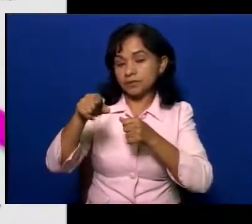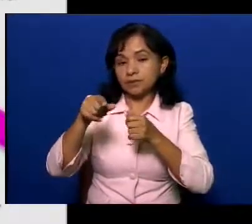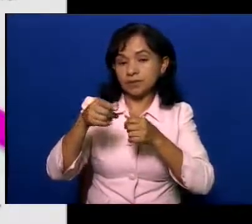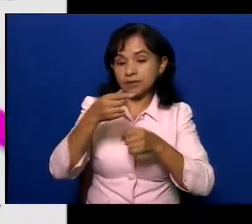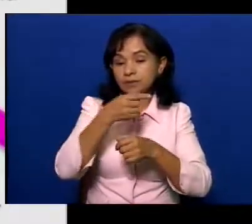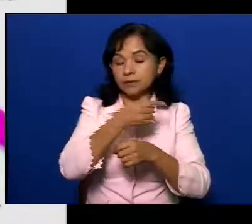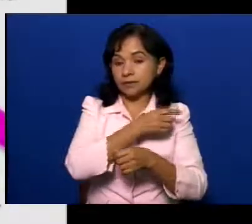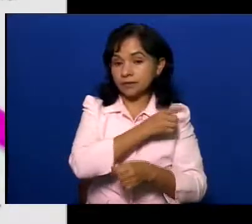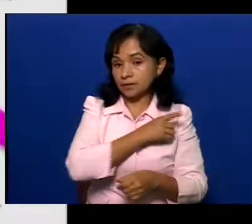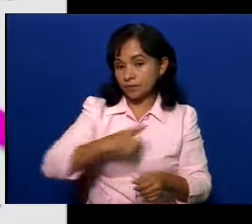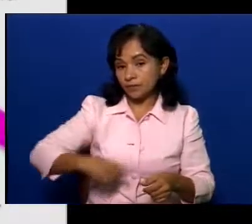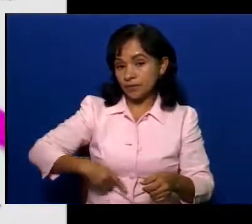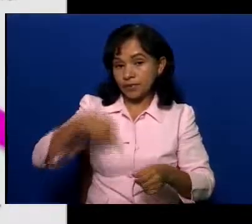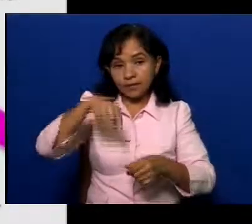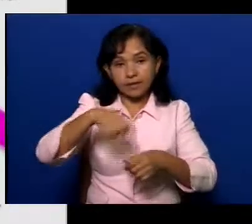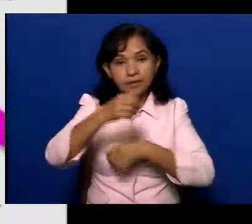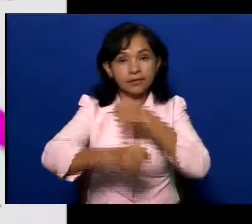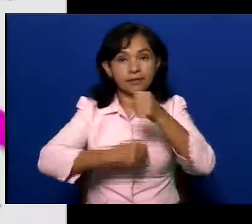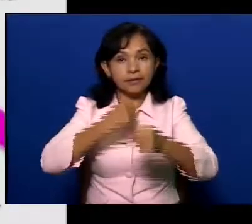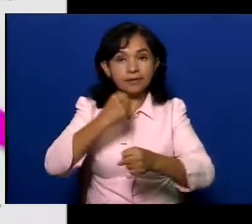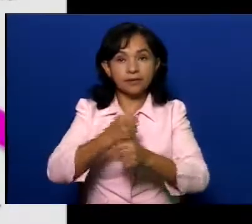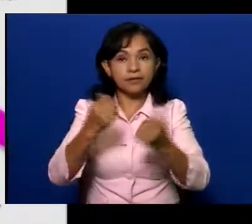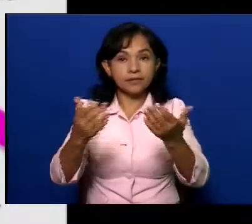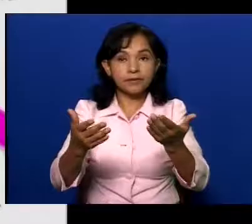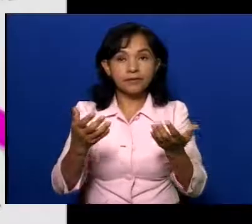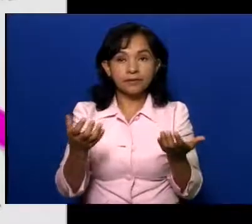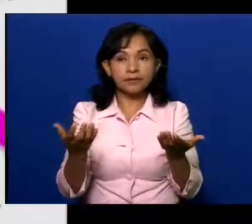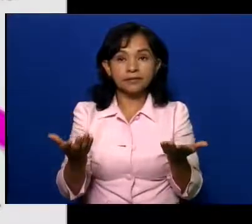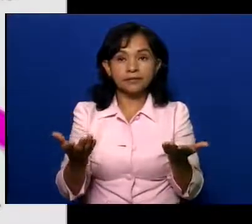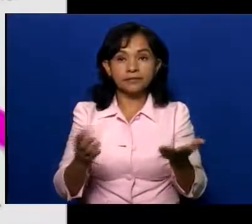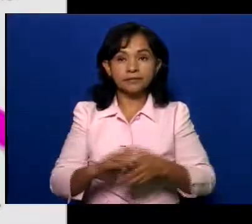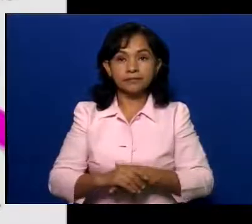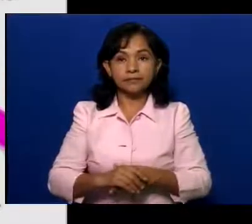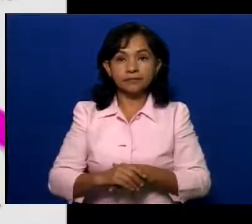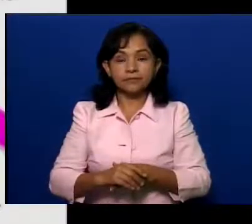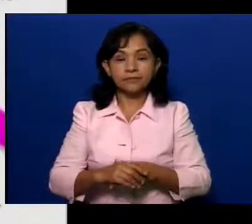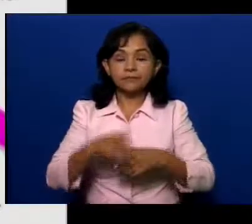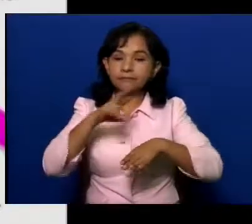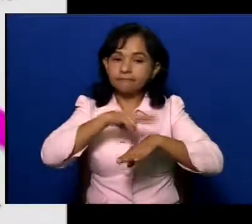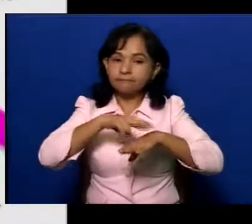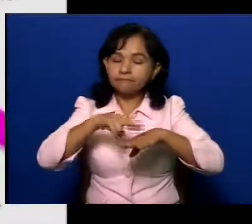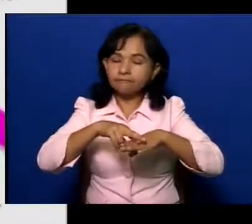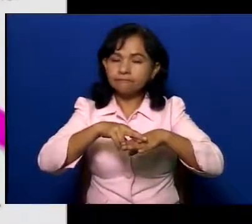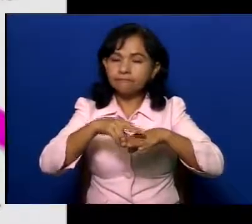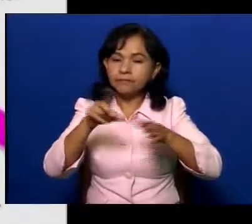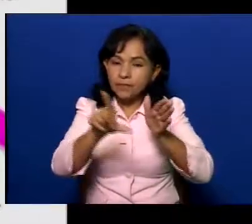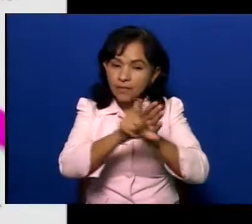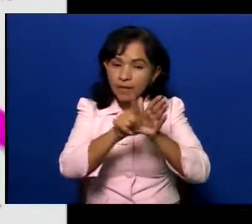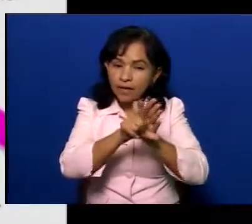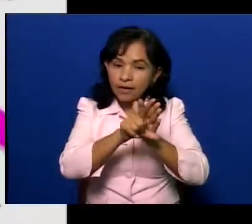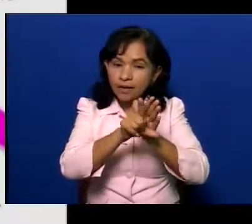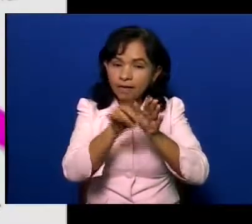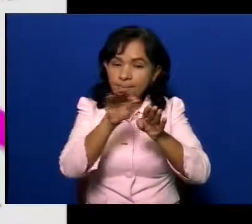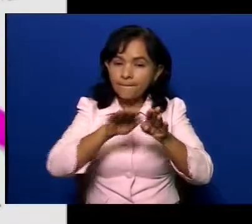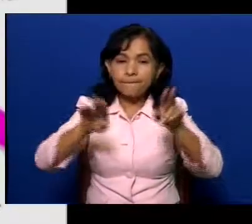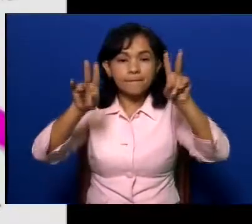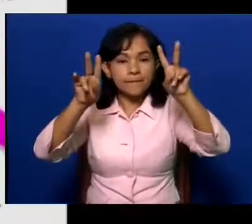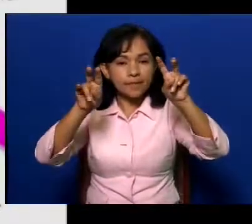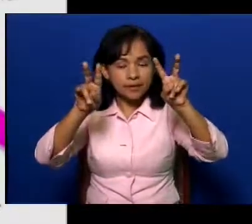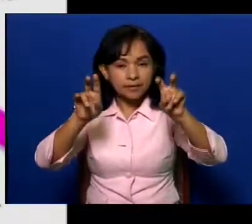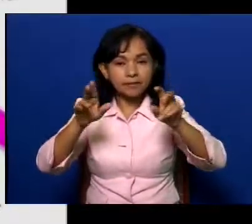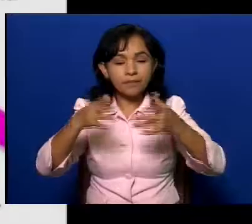les ha orientado o han buscado la atención. Y realmente ellos se sienten satisfechos de que al fin alguien se